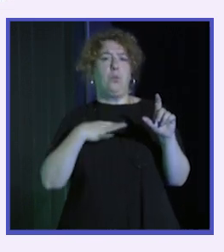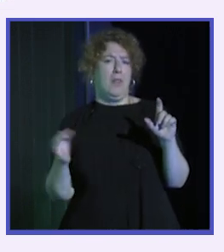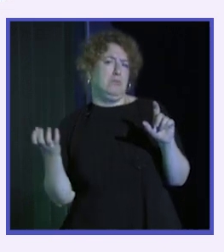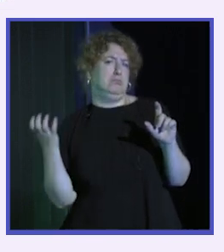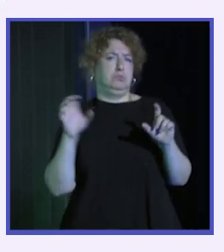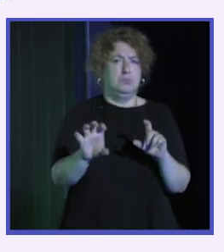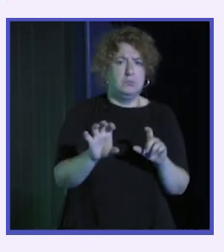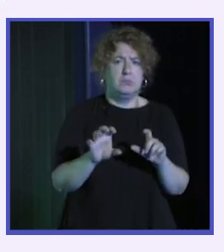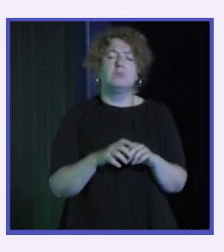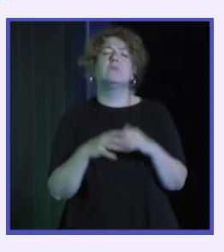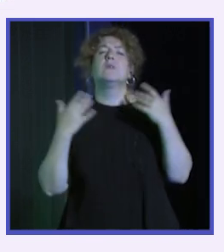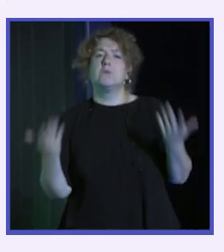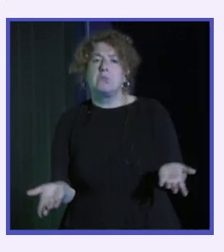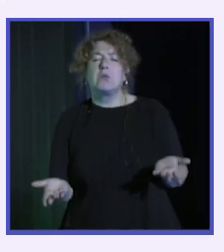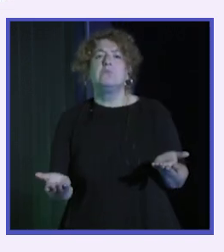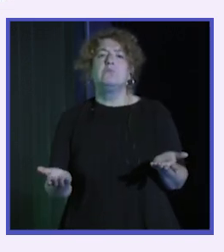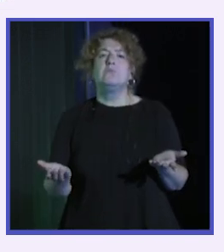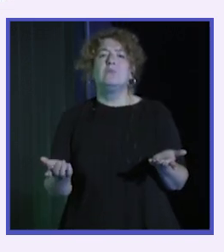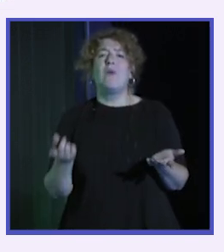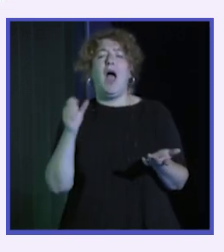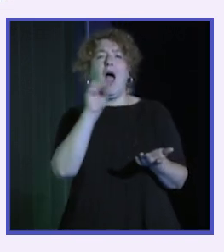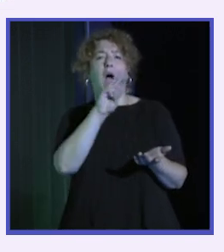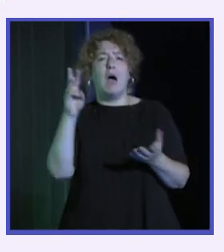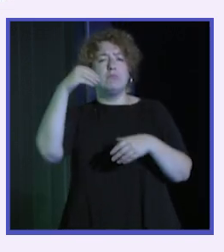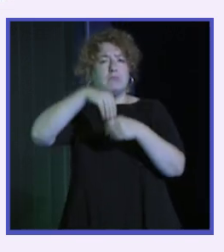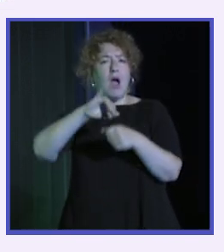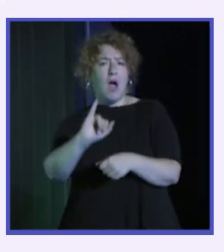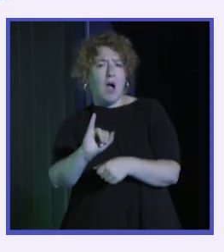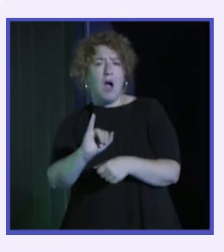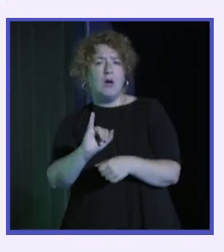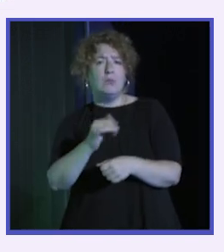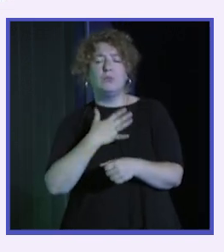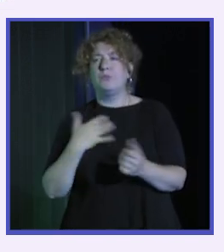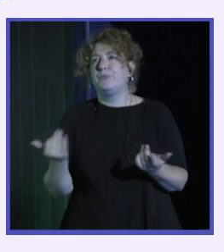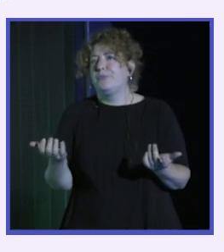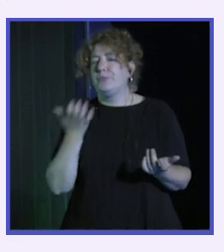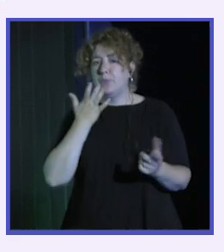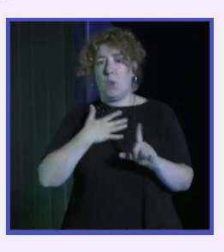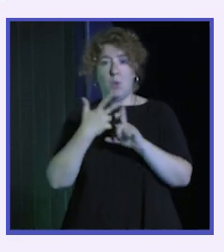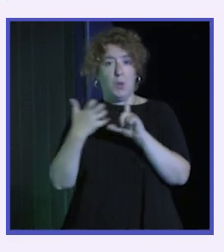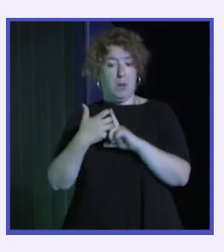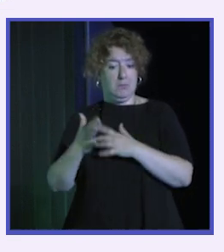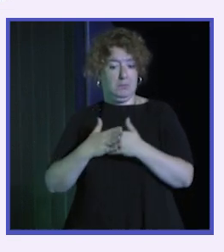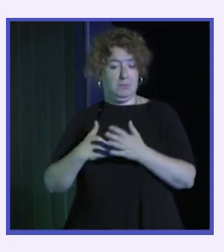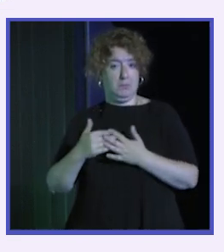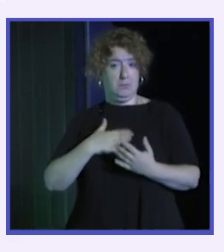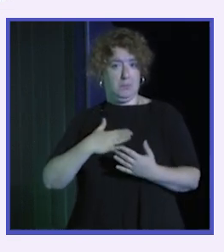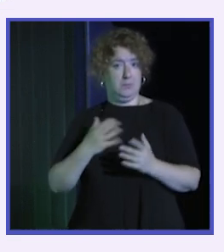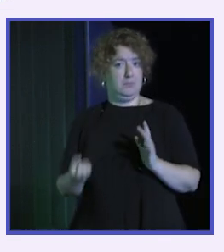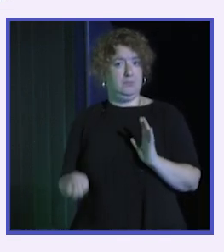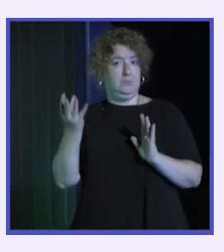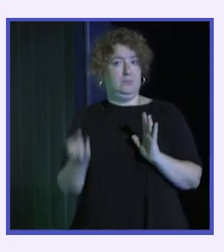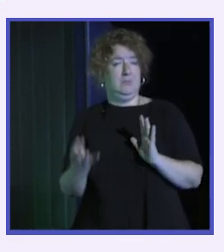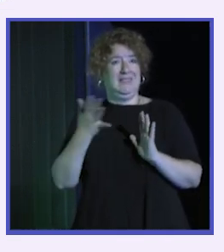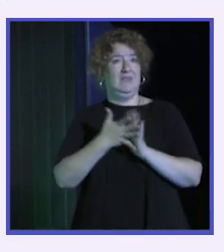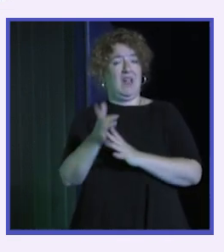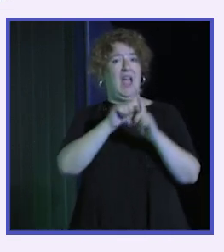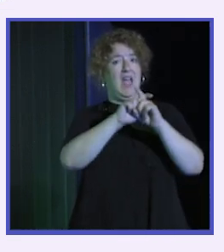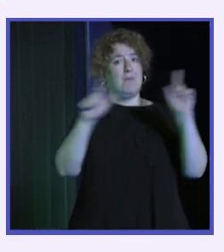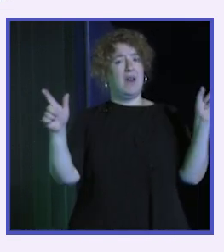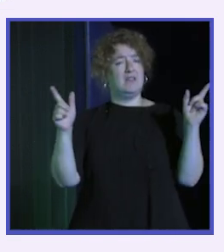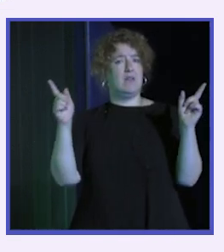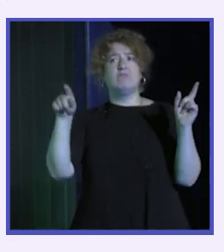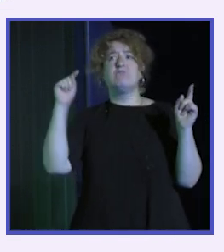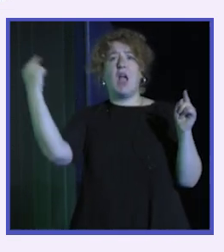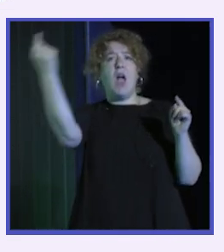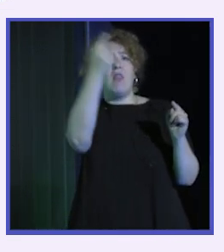Lo que vais a encontrar es una aplicación donde vais a poder subir vuestros propios prompts, ¿vale? Vais a permitir a la gente de vuestra empresa que